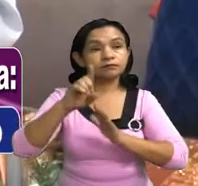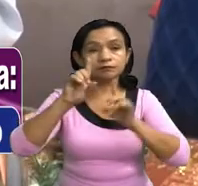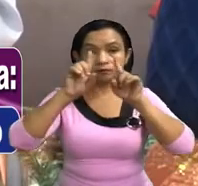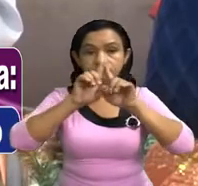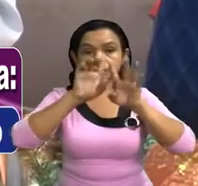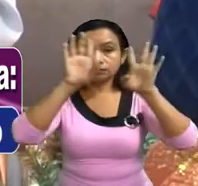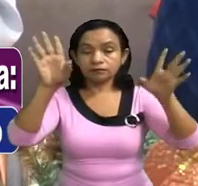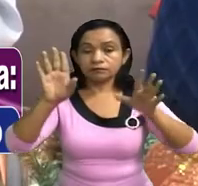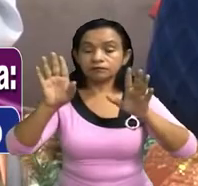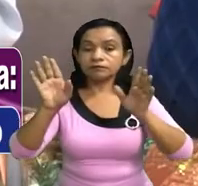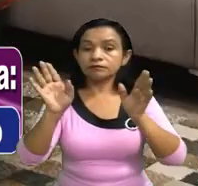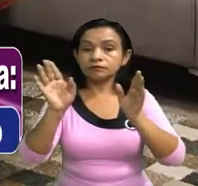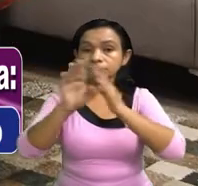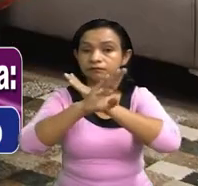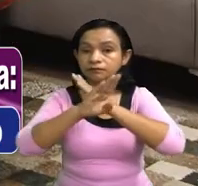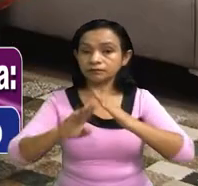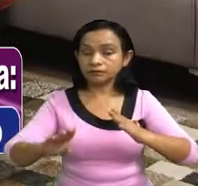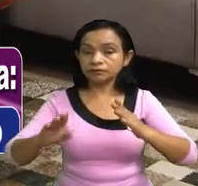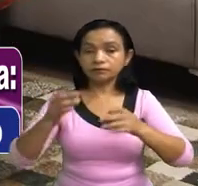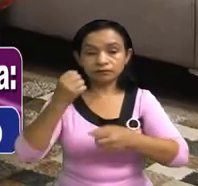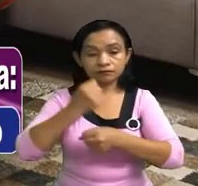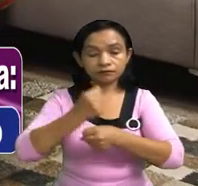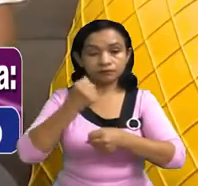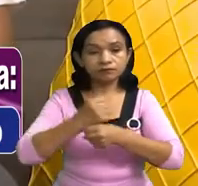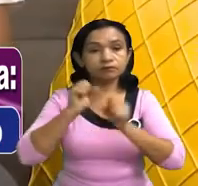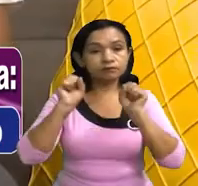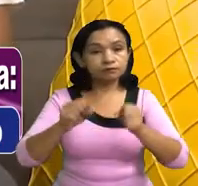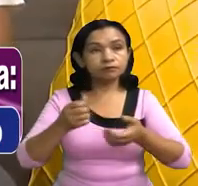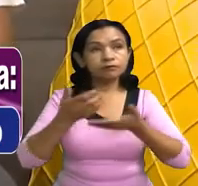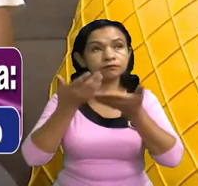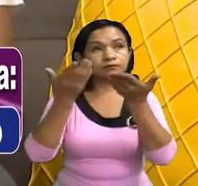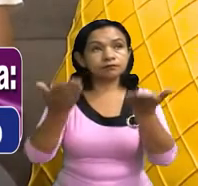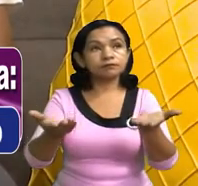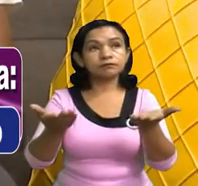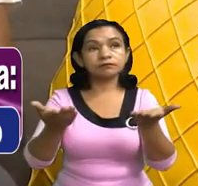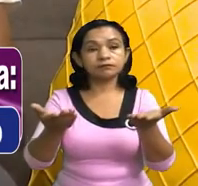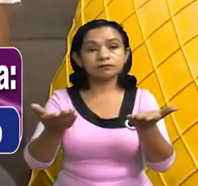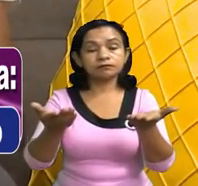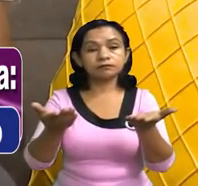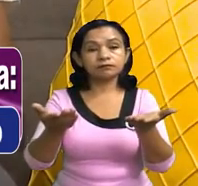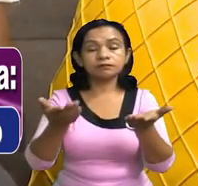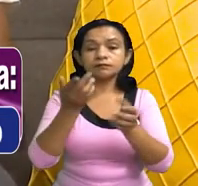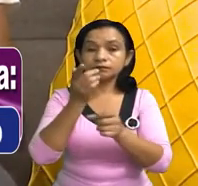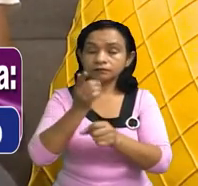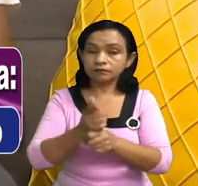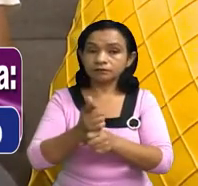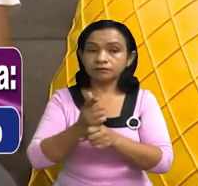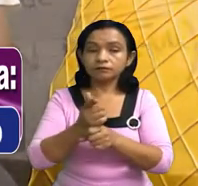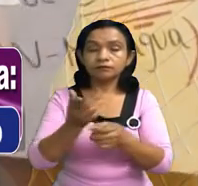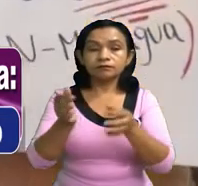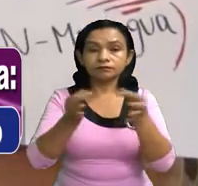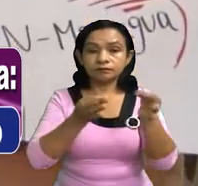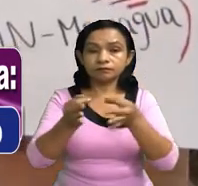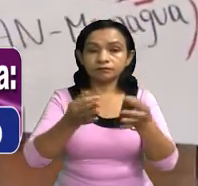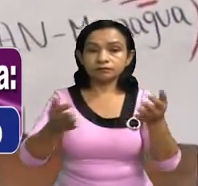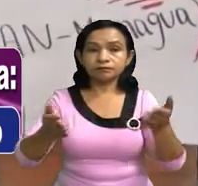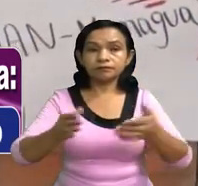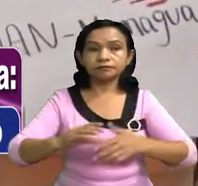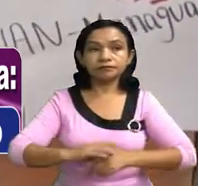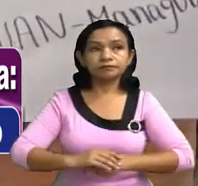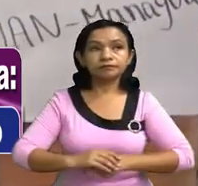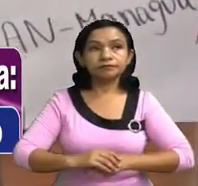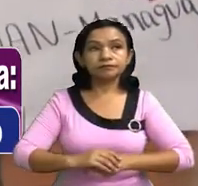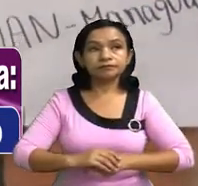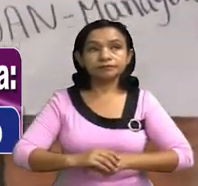es un proceso vital para todos y para que esto pueda darse. Adelante entonces con el reporte que tenemos preparado.